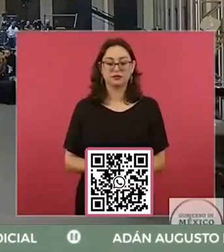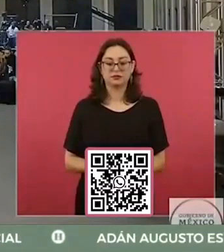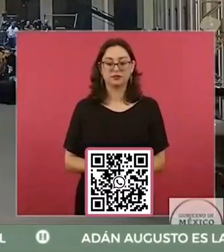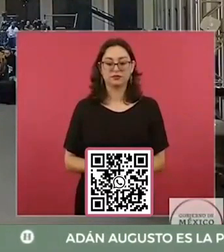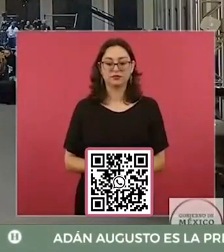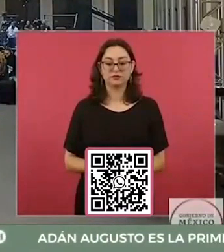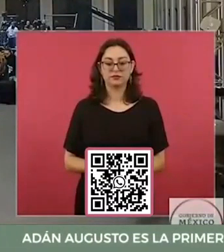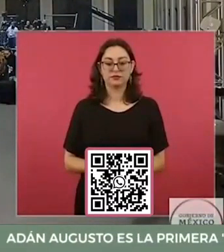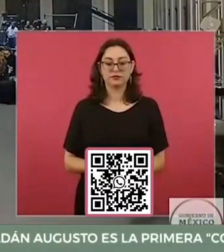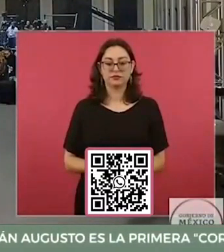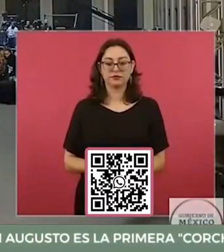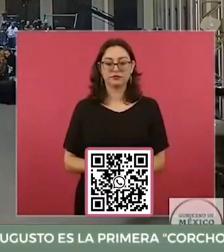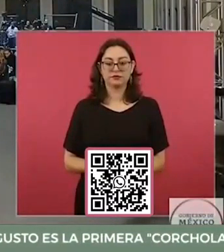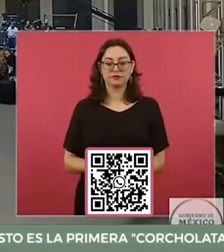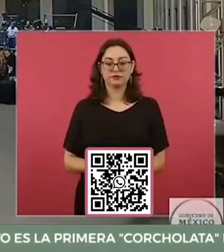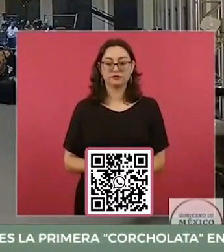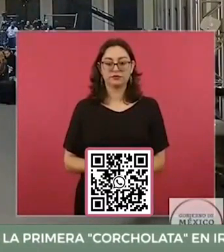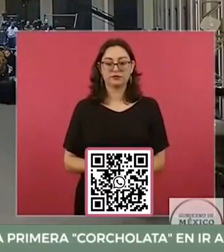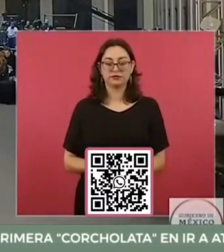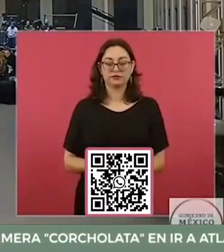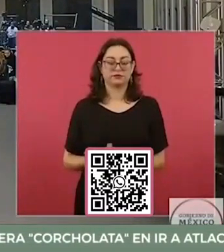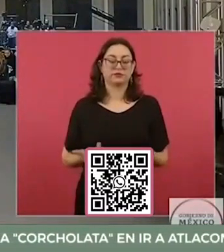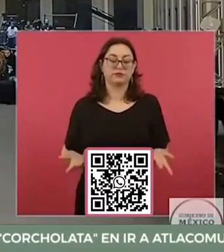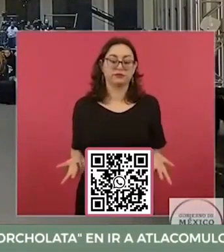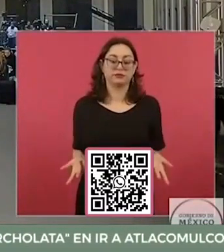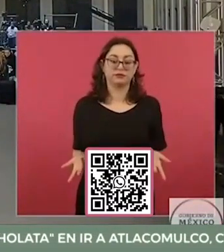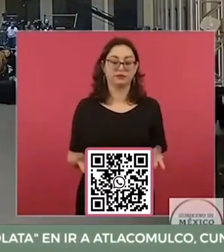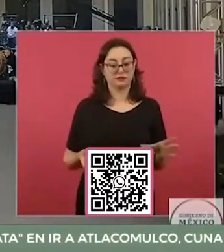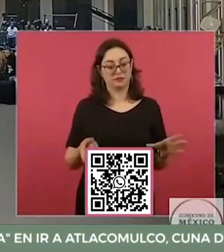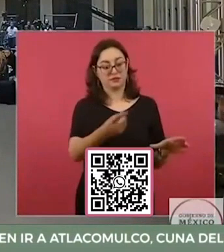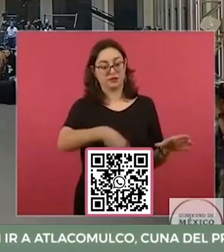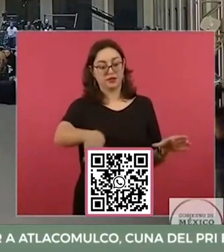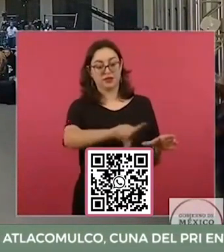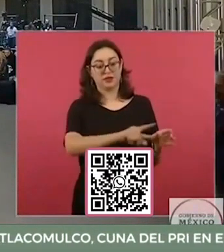Ya es como la Santa Inquisición.